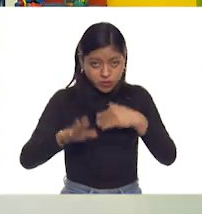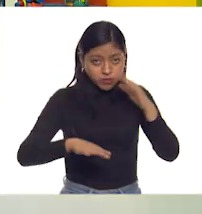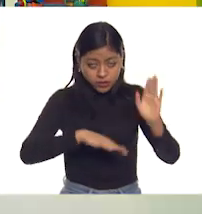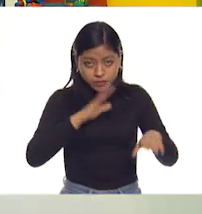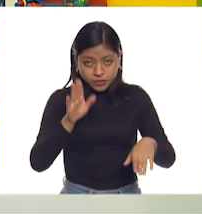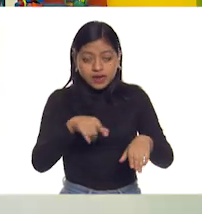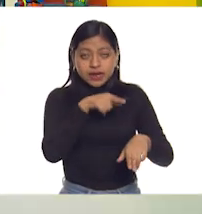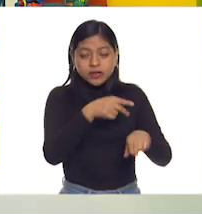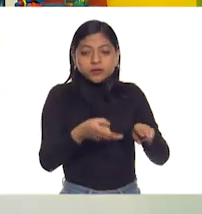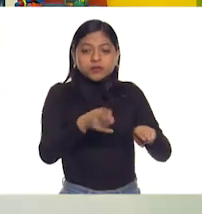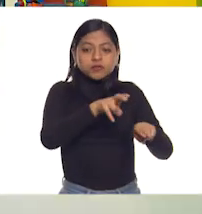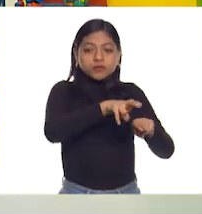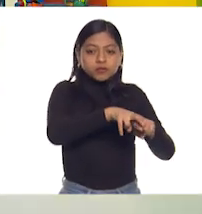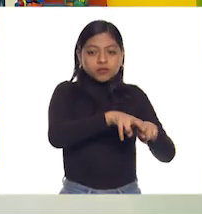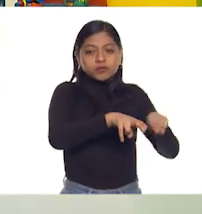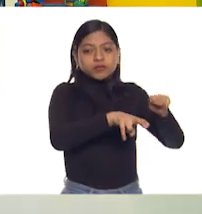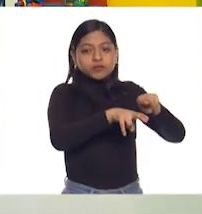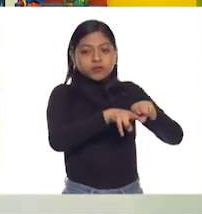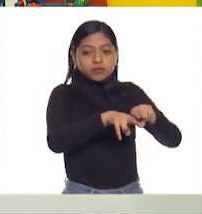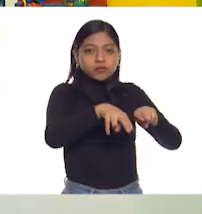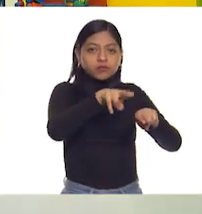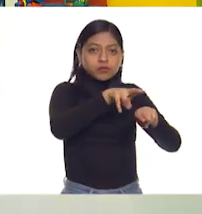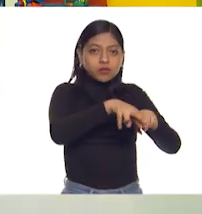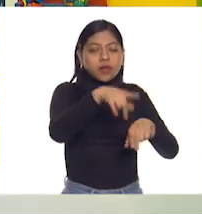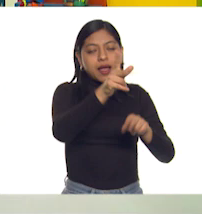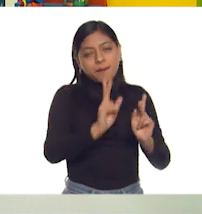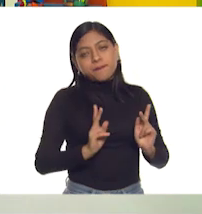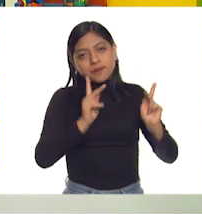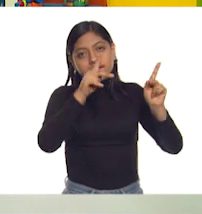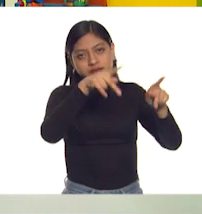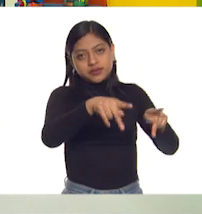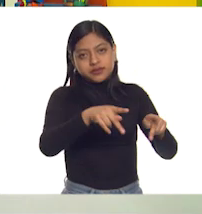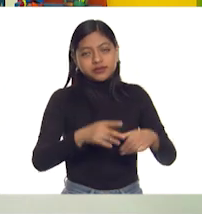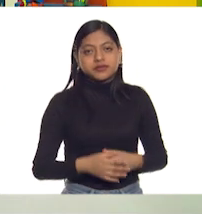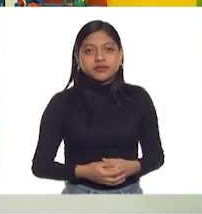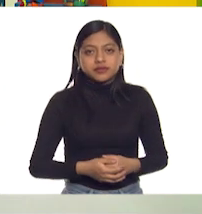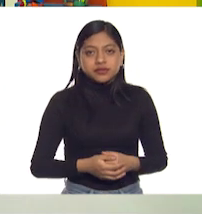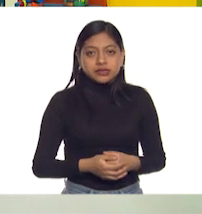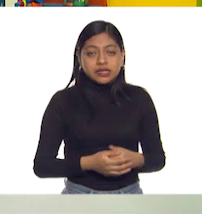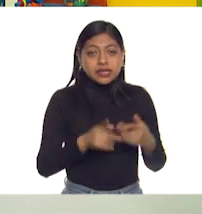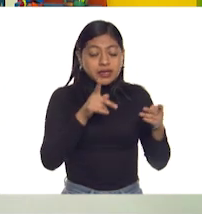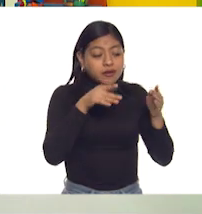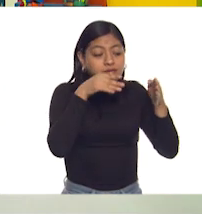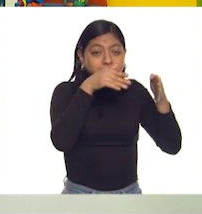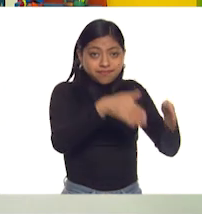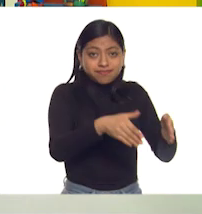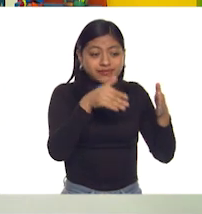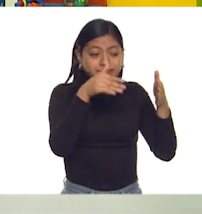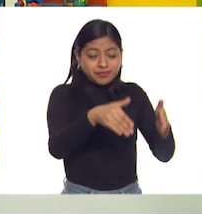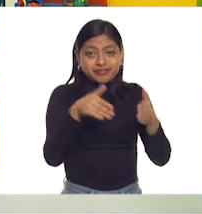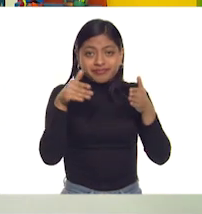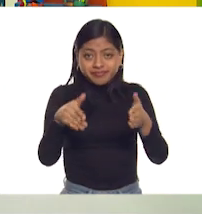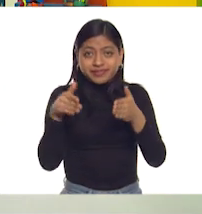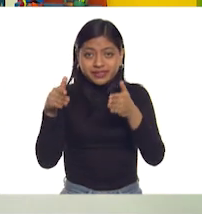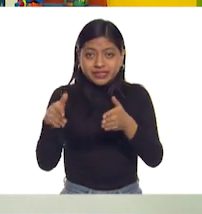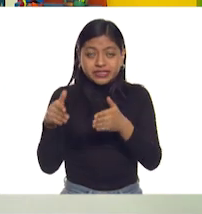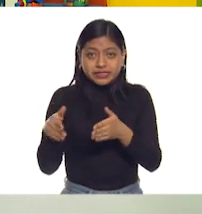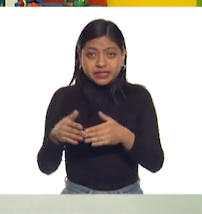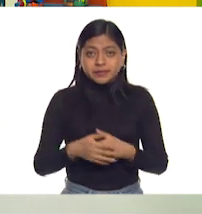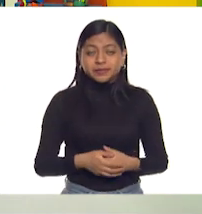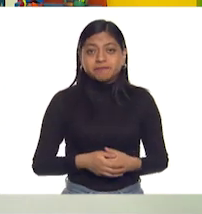uno sobre otro en el camposanto. Y ahí tienen que en Pueblo Quieto,